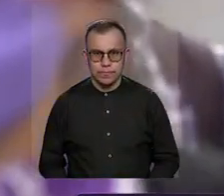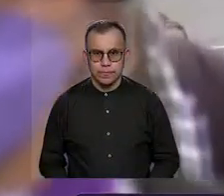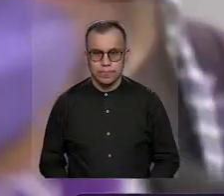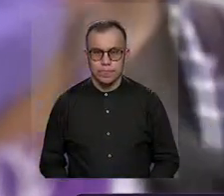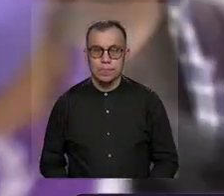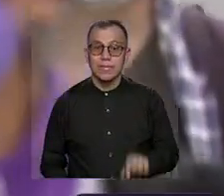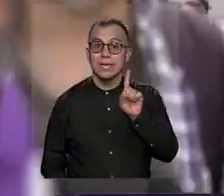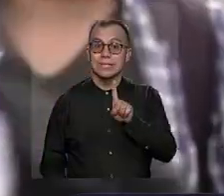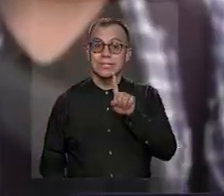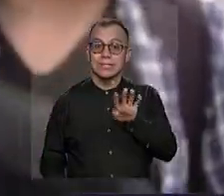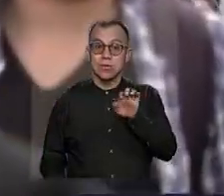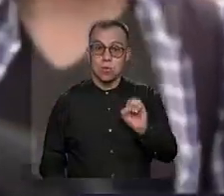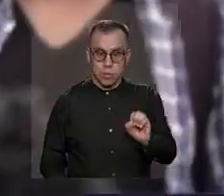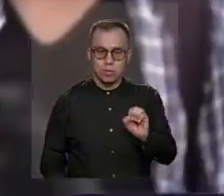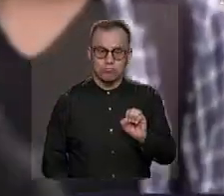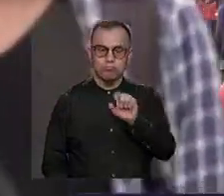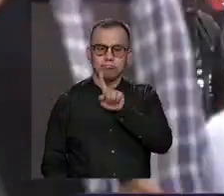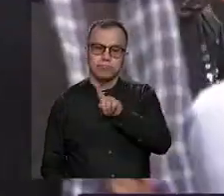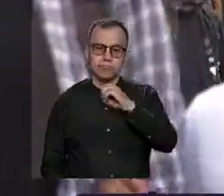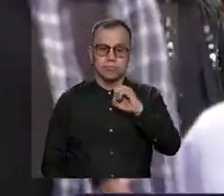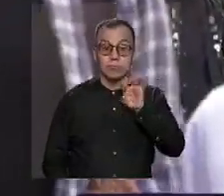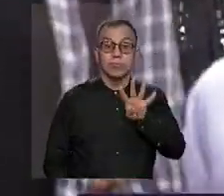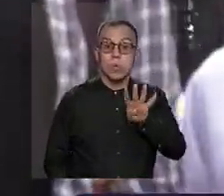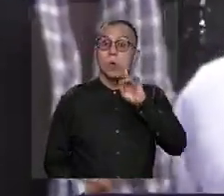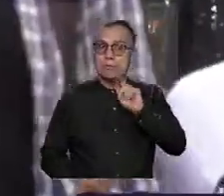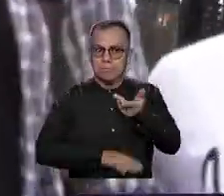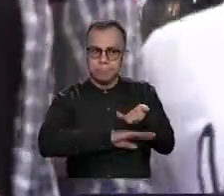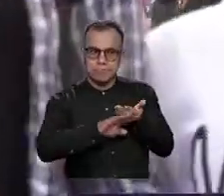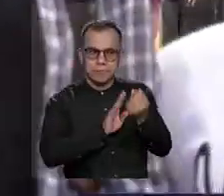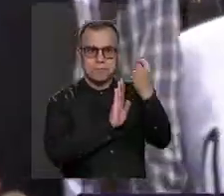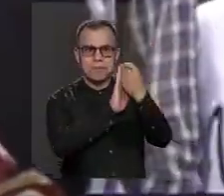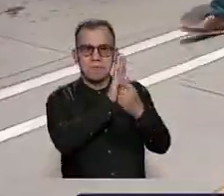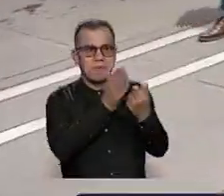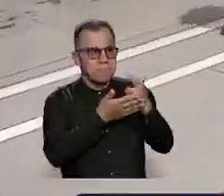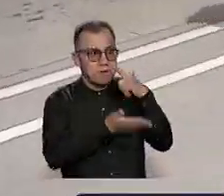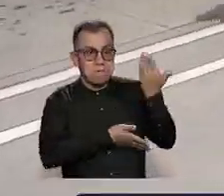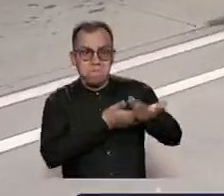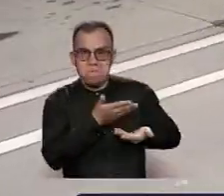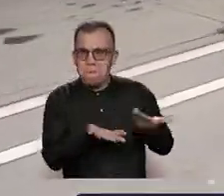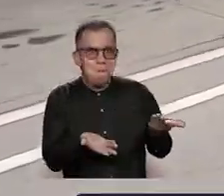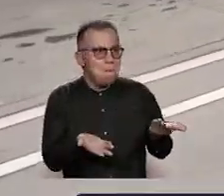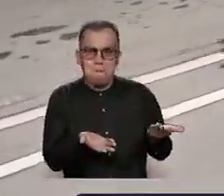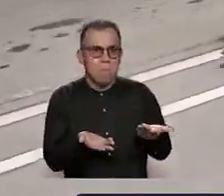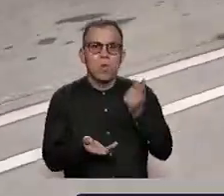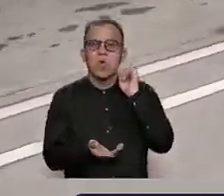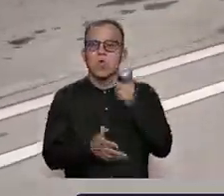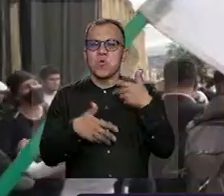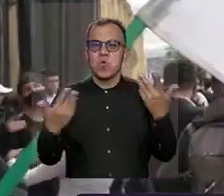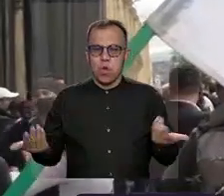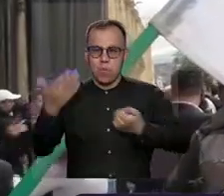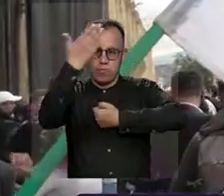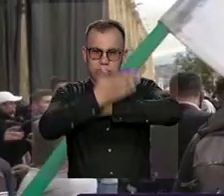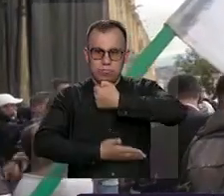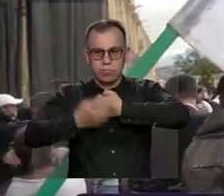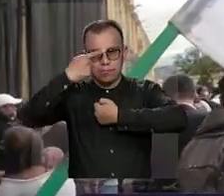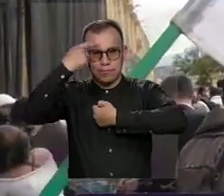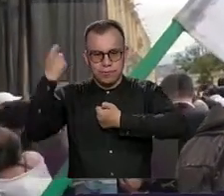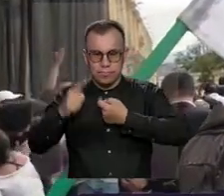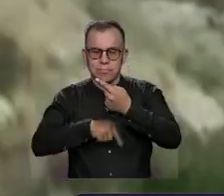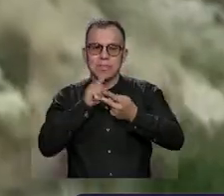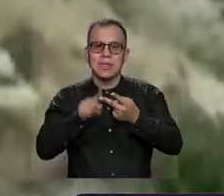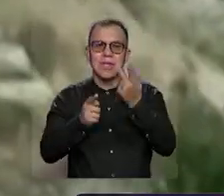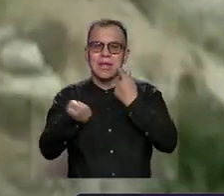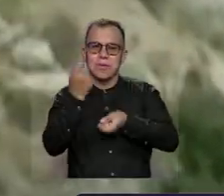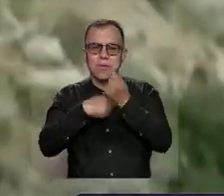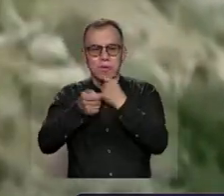Las 104 peticiones que se habían presentado en su momento y que según ellos no avanzaron tenían que ver con el desmonte del SMAT, la prohibición del fracking y